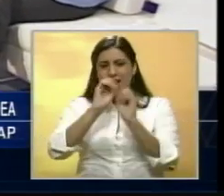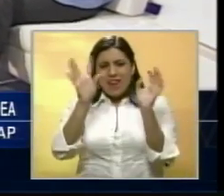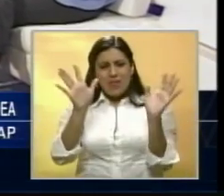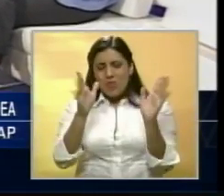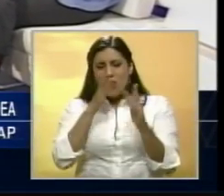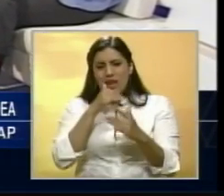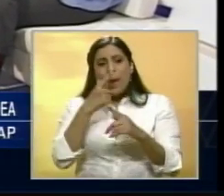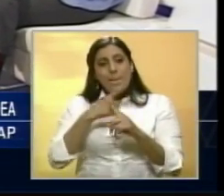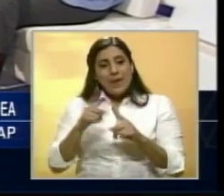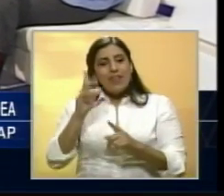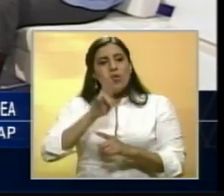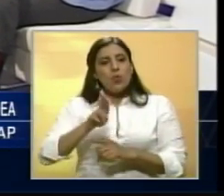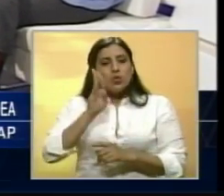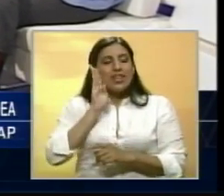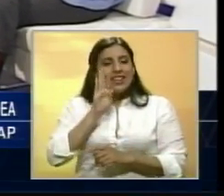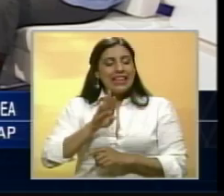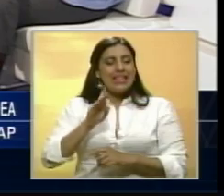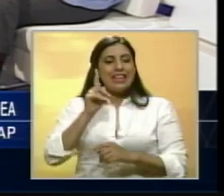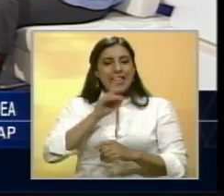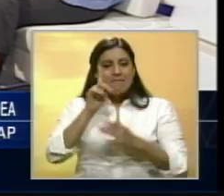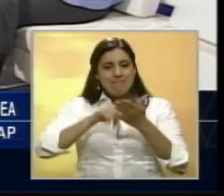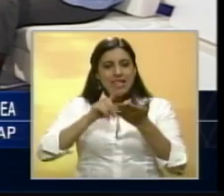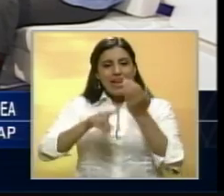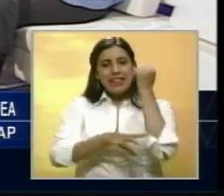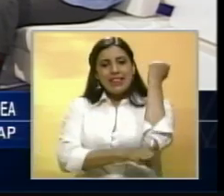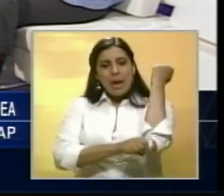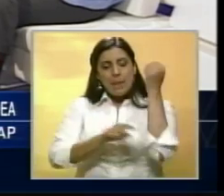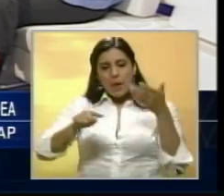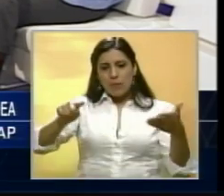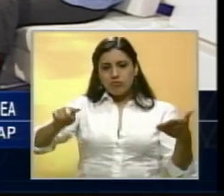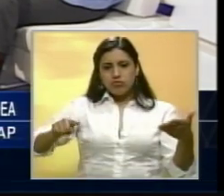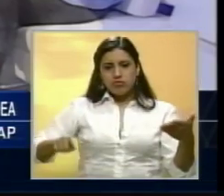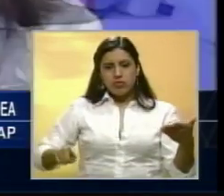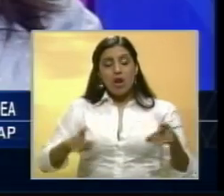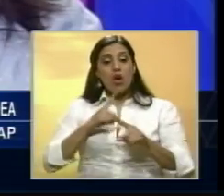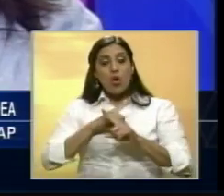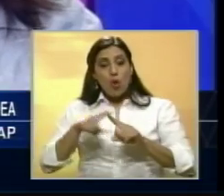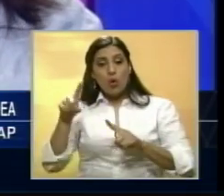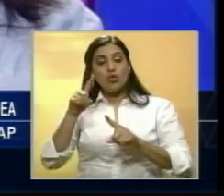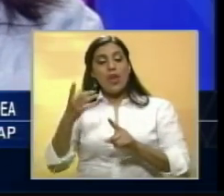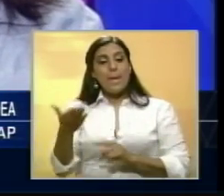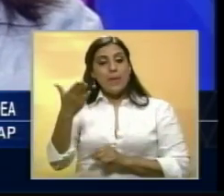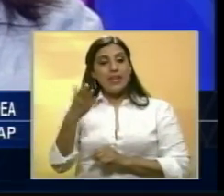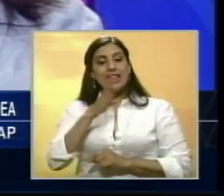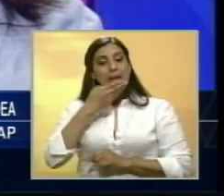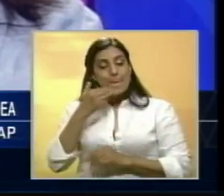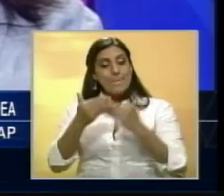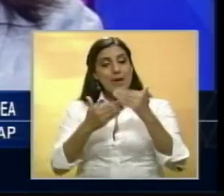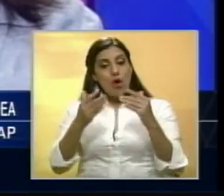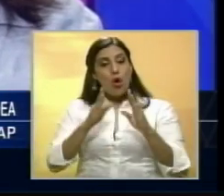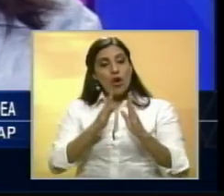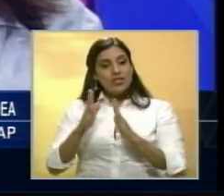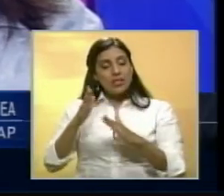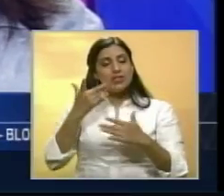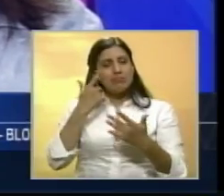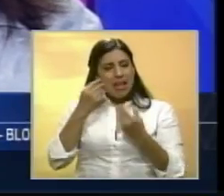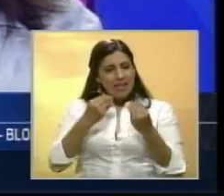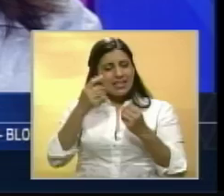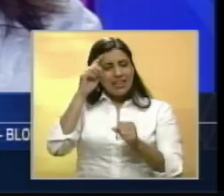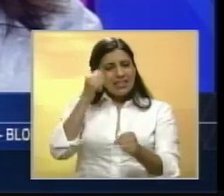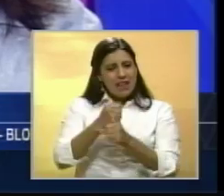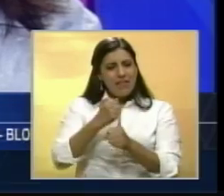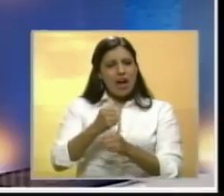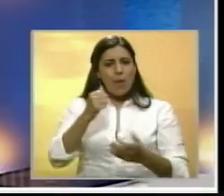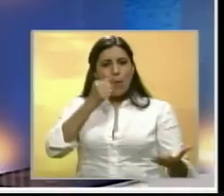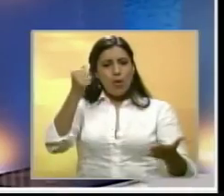legitimidad. Asegura que fueron utilizadas miles de rúbricas sin autorización. Igualmente resaltó la importancia de mejorar la organización y ejecución de los